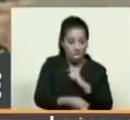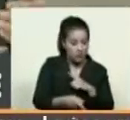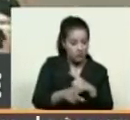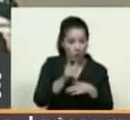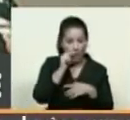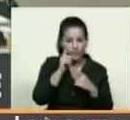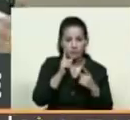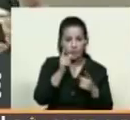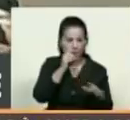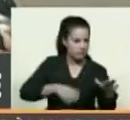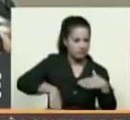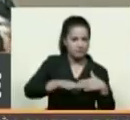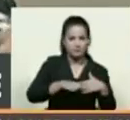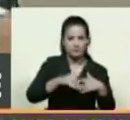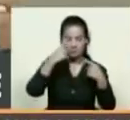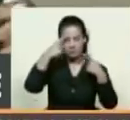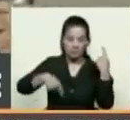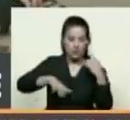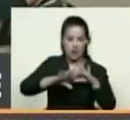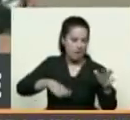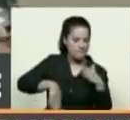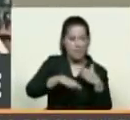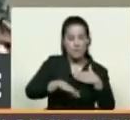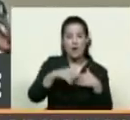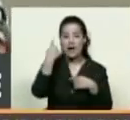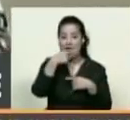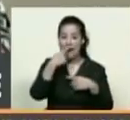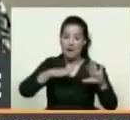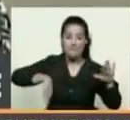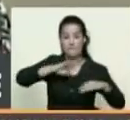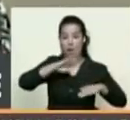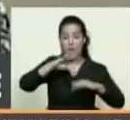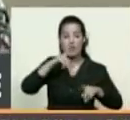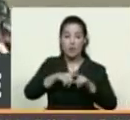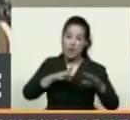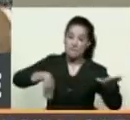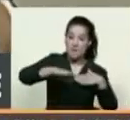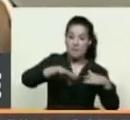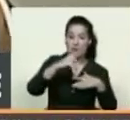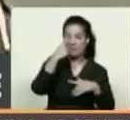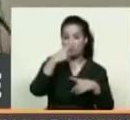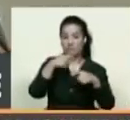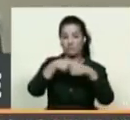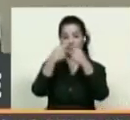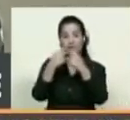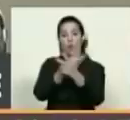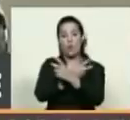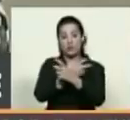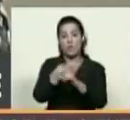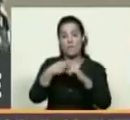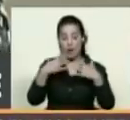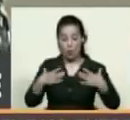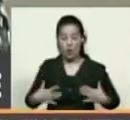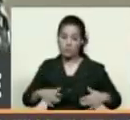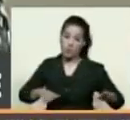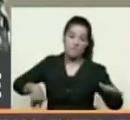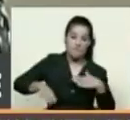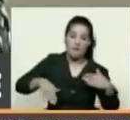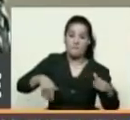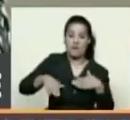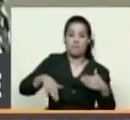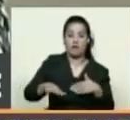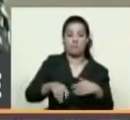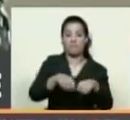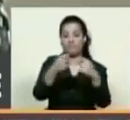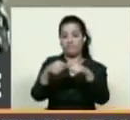ocasionándole fracturas en el rostro y golpes en todo su cuerpo. Y gracias a la intervención de